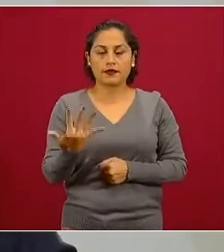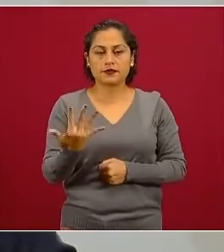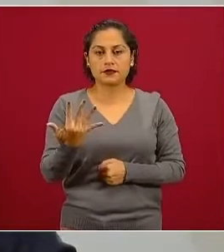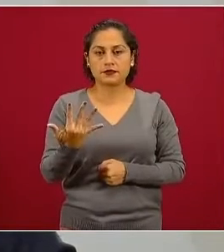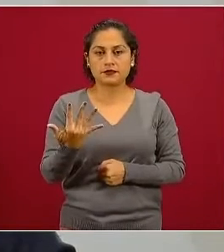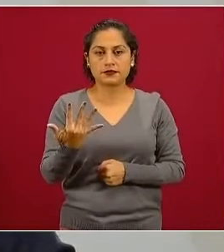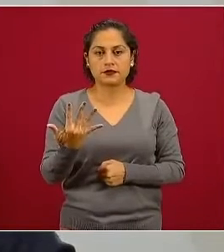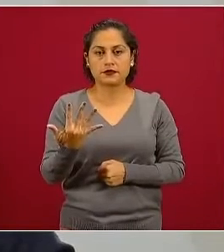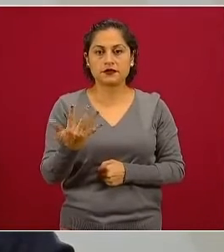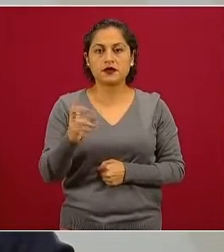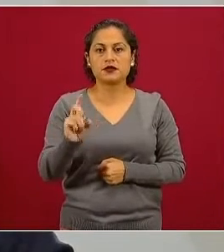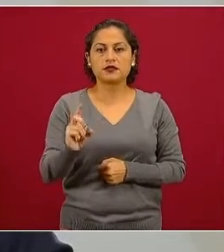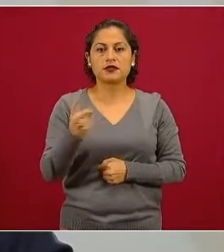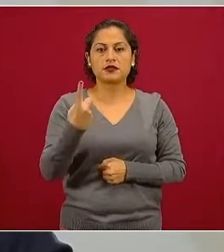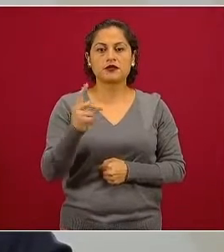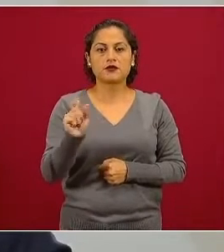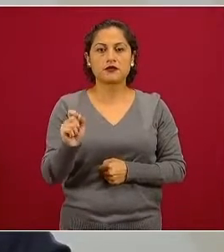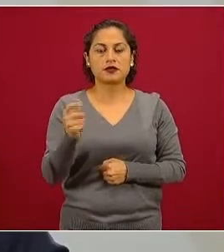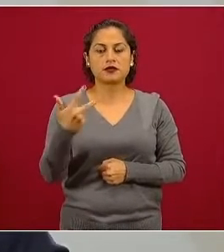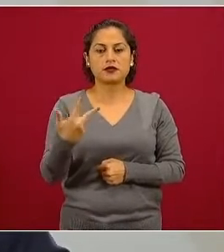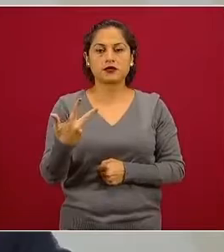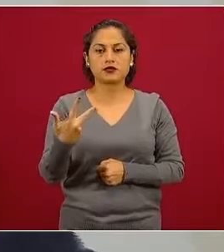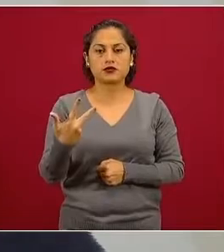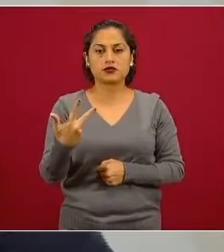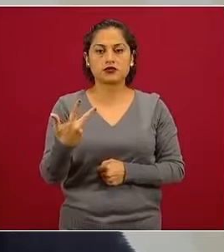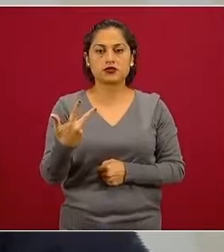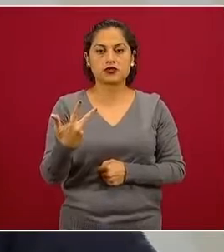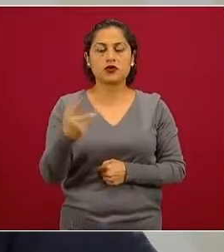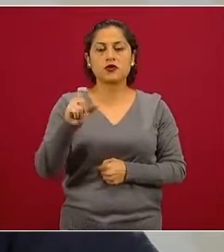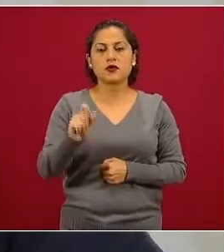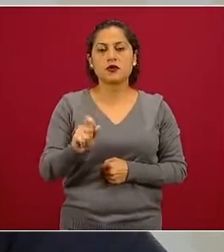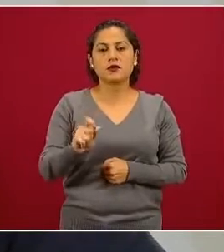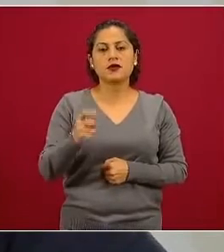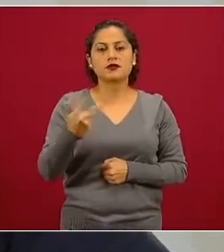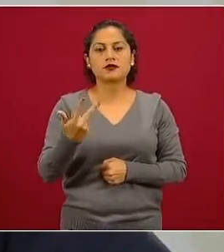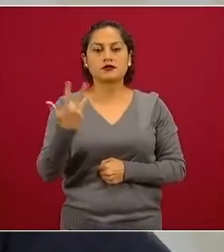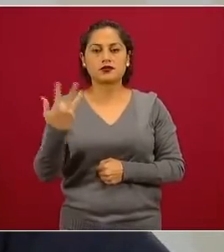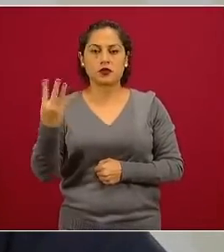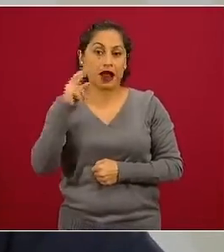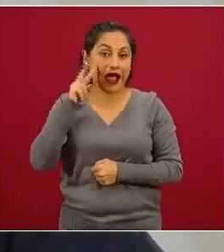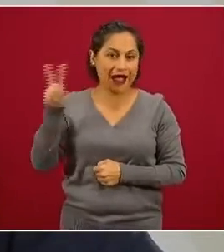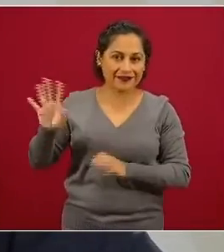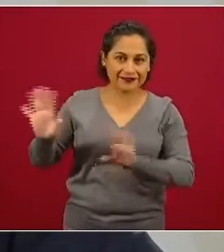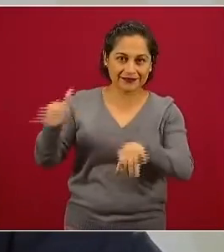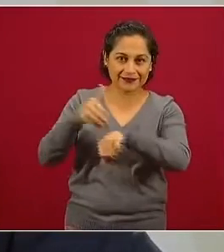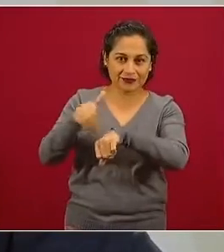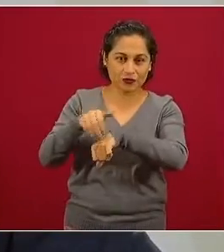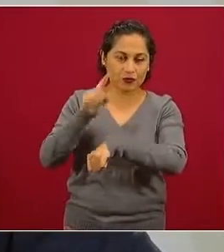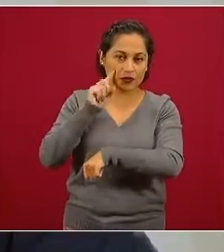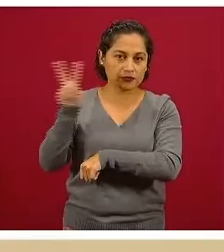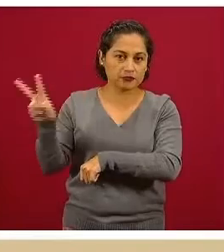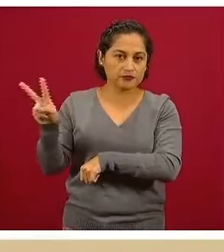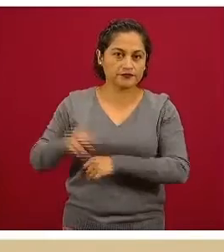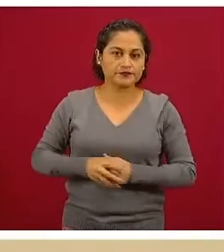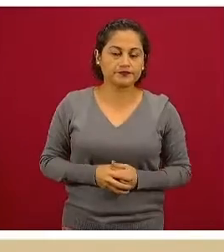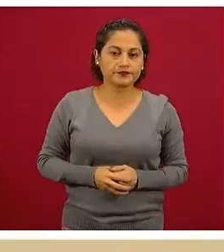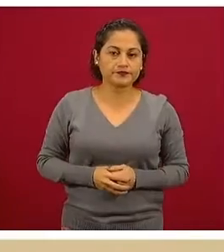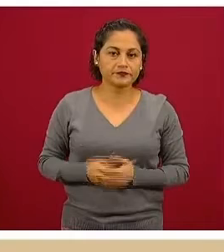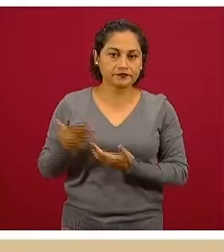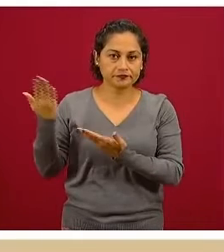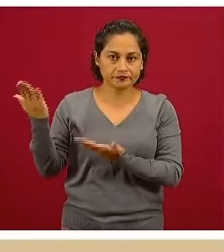donde mandando un mensaje donde está escrito ALTA, podremos, las personas van a recibir información de Naciones